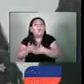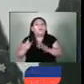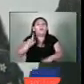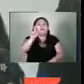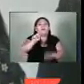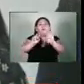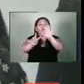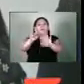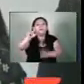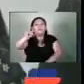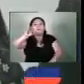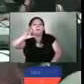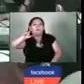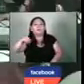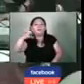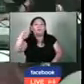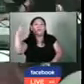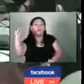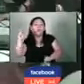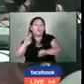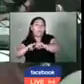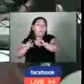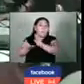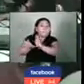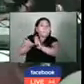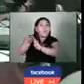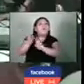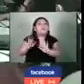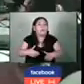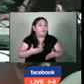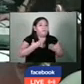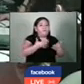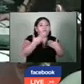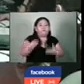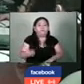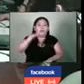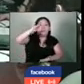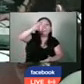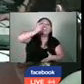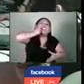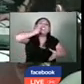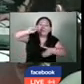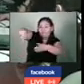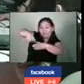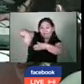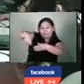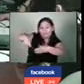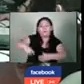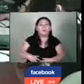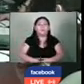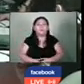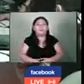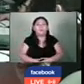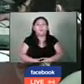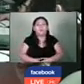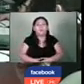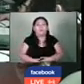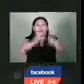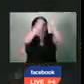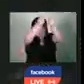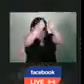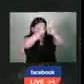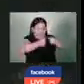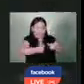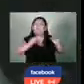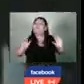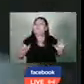.3 millones adicionales para subsidiar el gas licuado. En cuanto a la distribución de nuestro presupuesto,